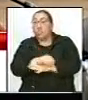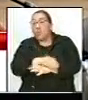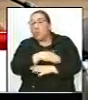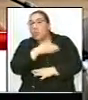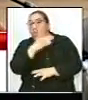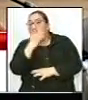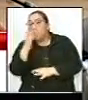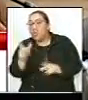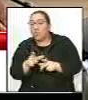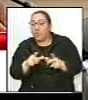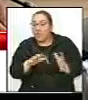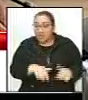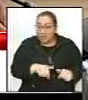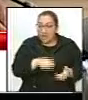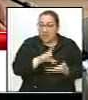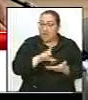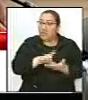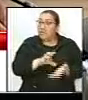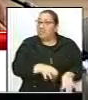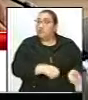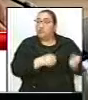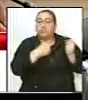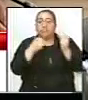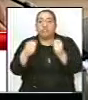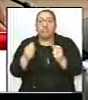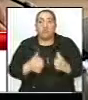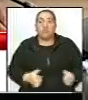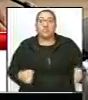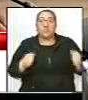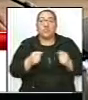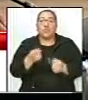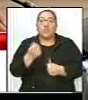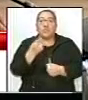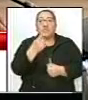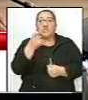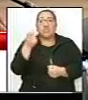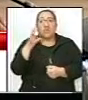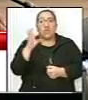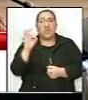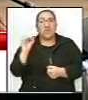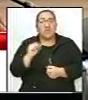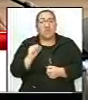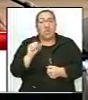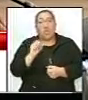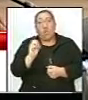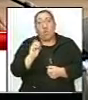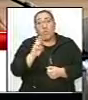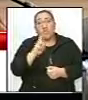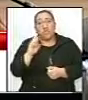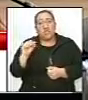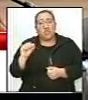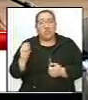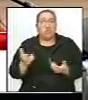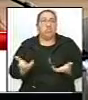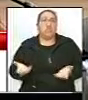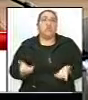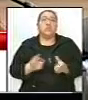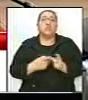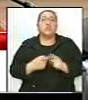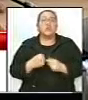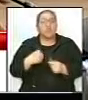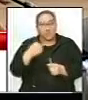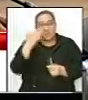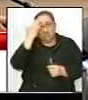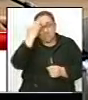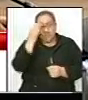país, llevar desde aquí un saco de alimento cuesta 150 soles o 200 soles. Por lo tanto, yo estoy seguro que el ministro